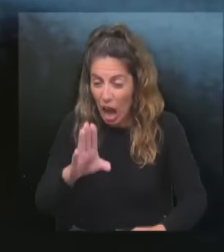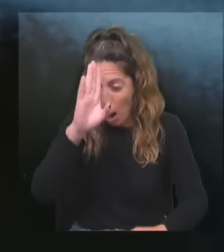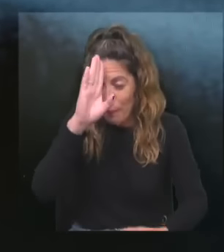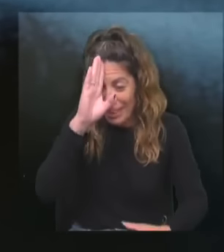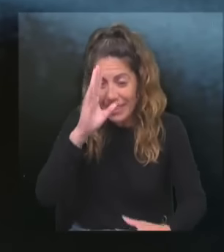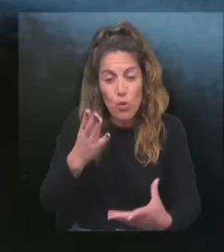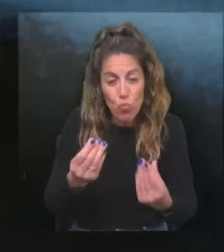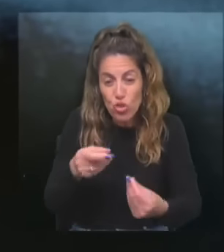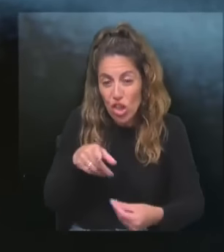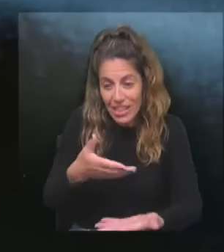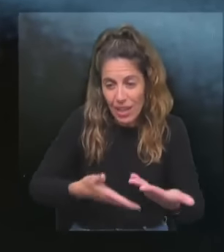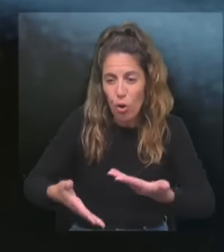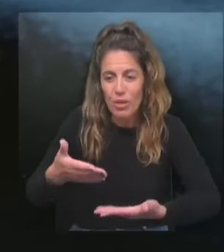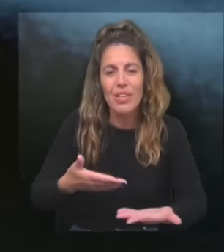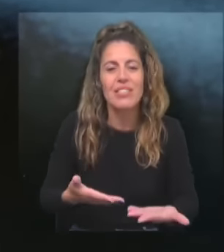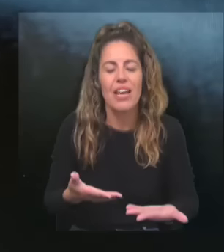mucho de esa convivencia